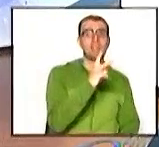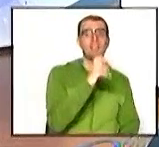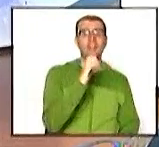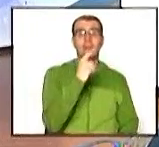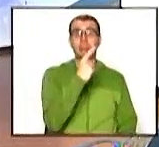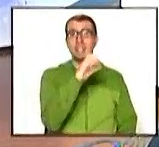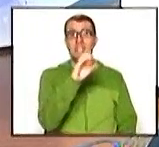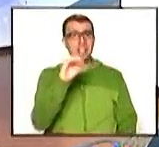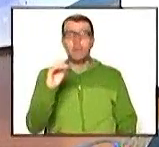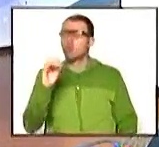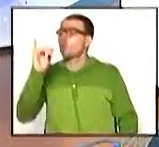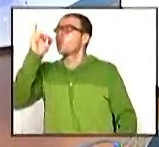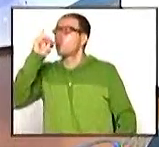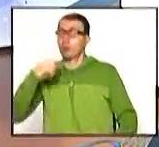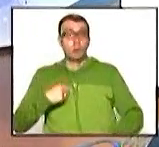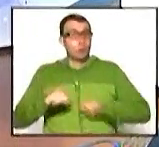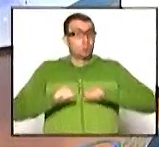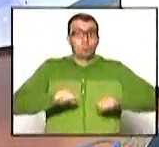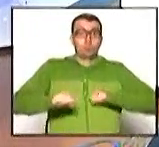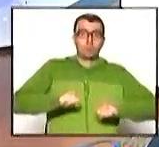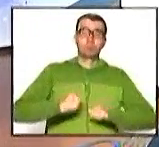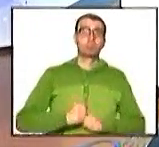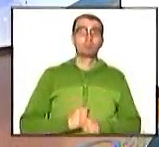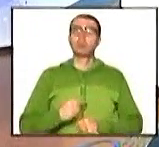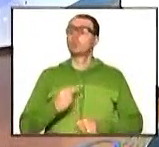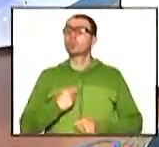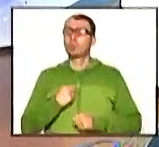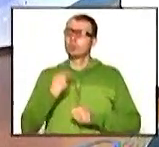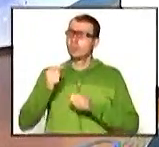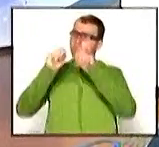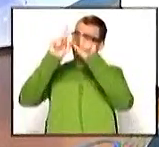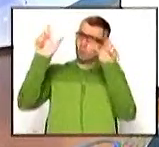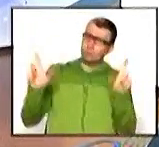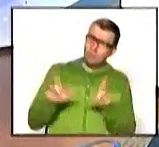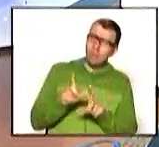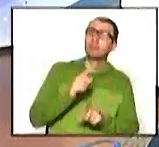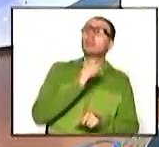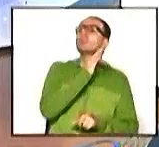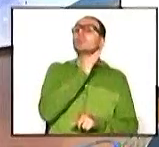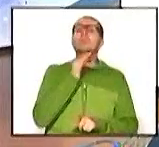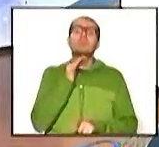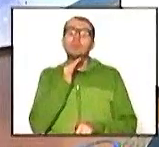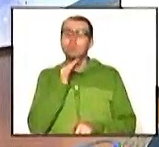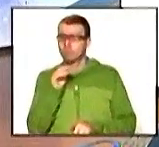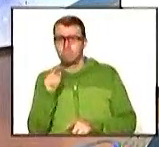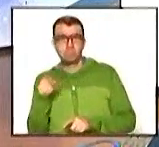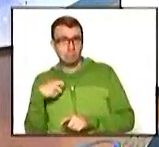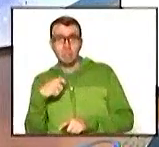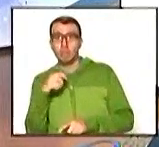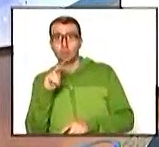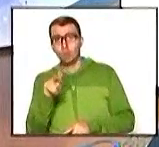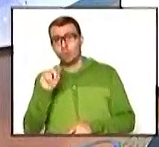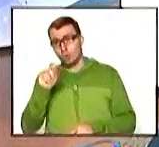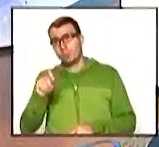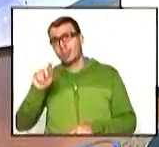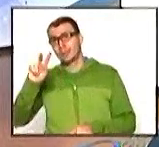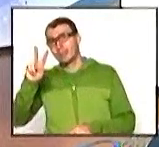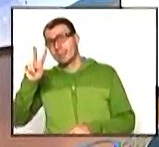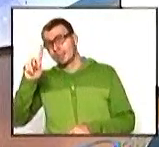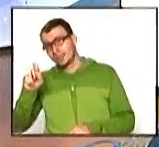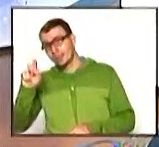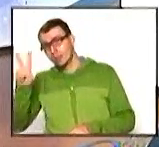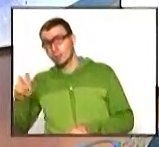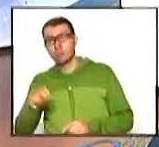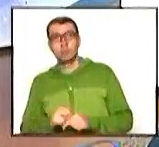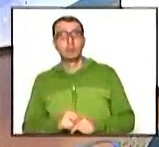de tiroides y el del azúcar. La tiroides me salió en 2.62 y el azúcar me salió